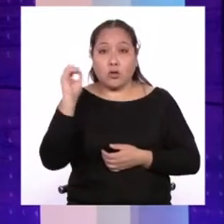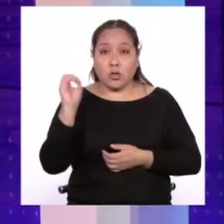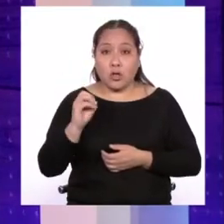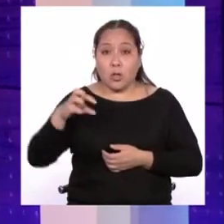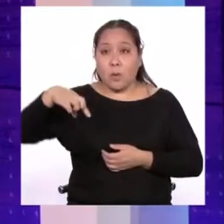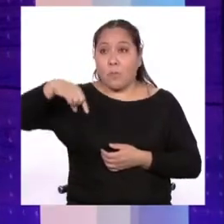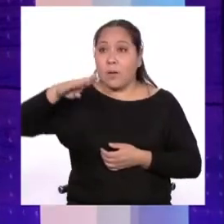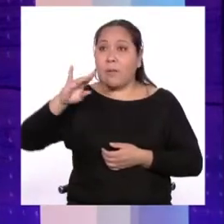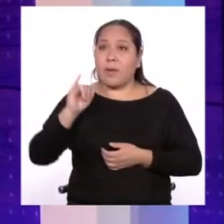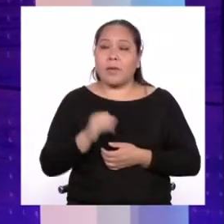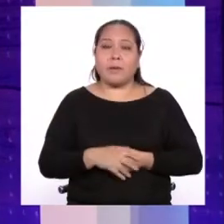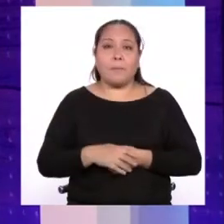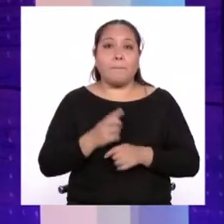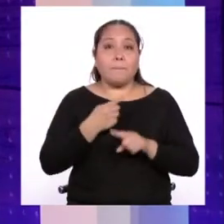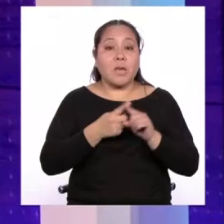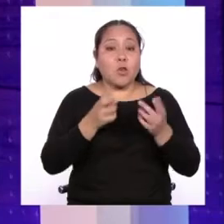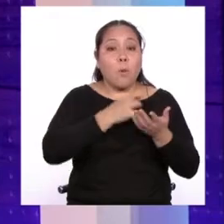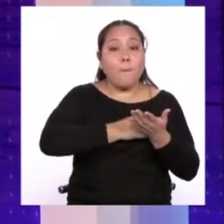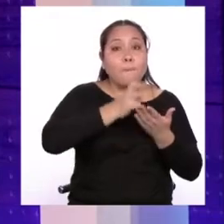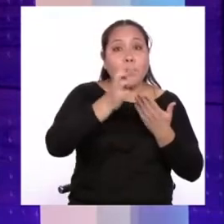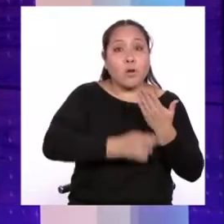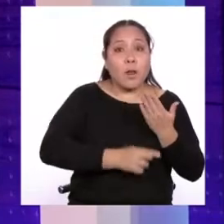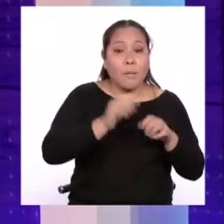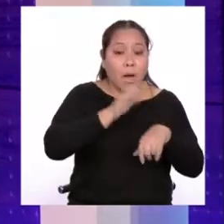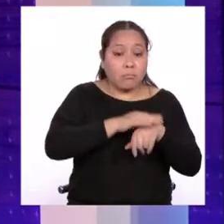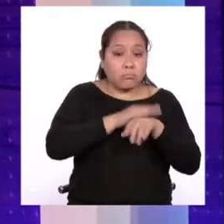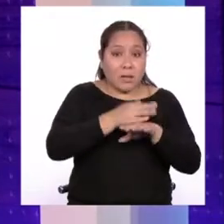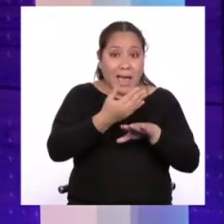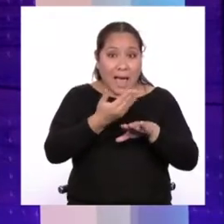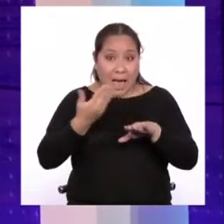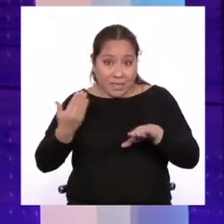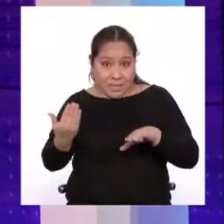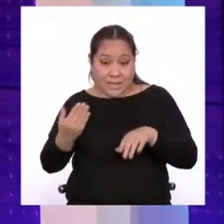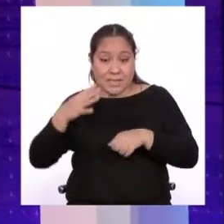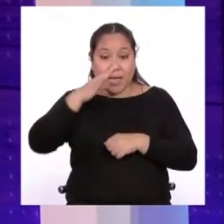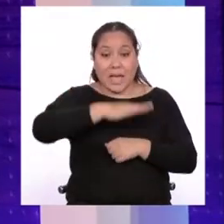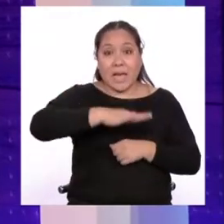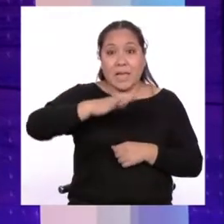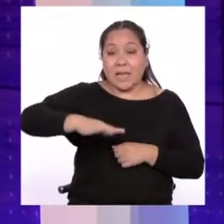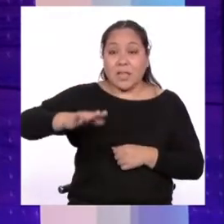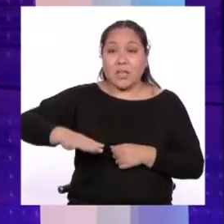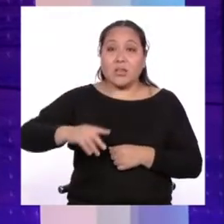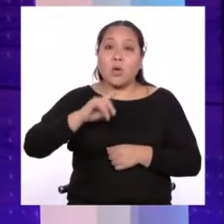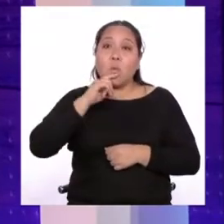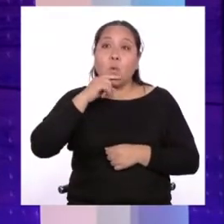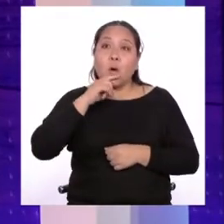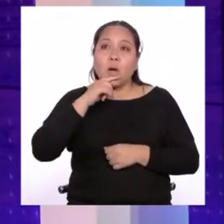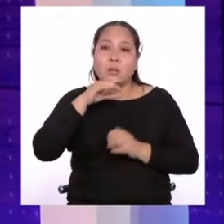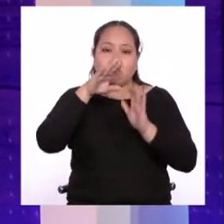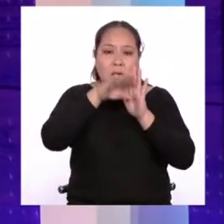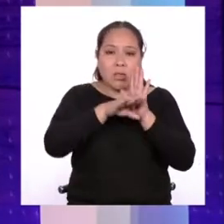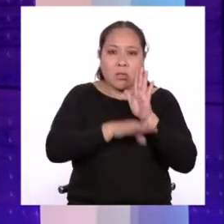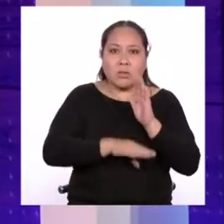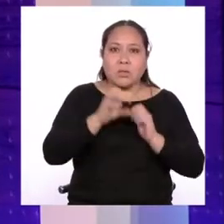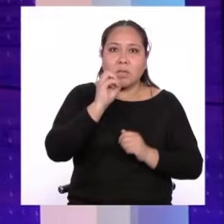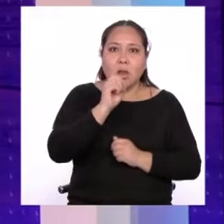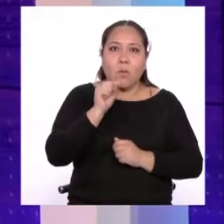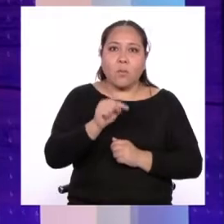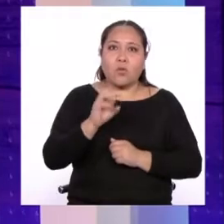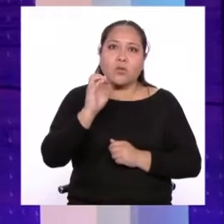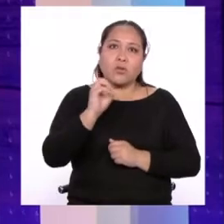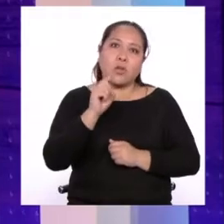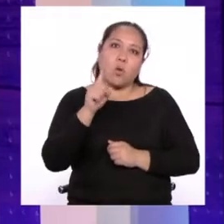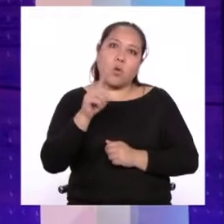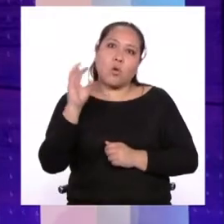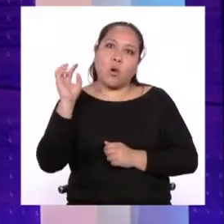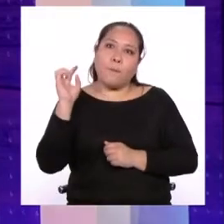que un programa de prevención efectivo en niños y mujeres alcanzaría un presupuesto menor al 0.01% del